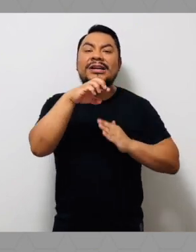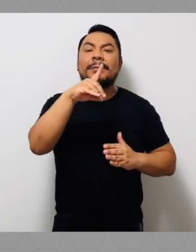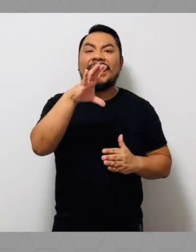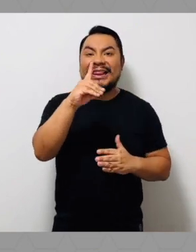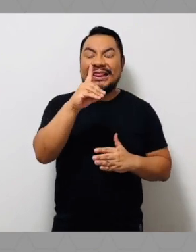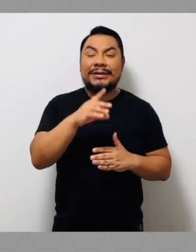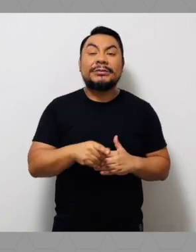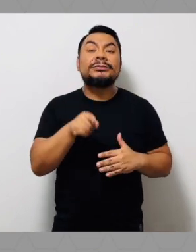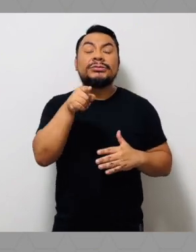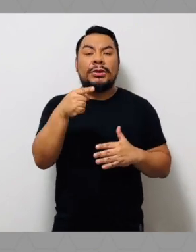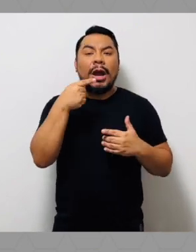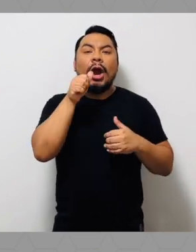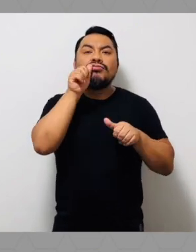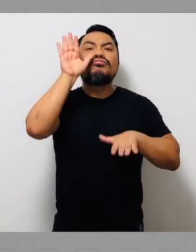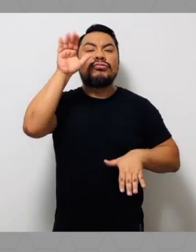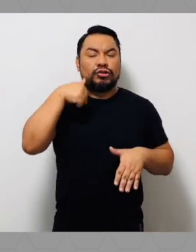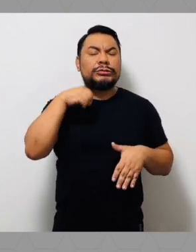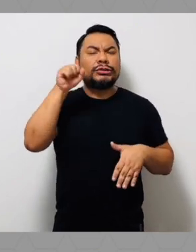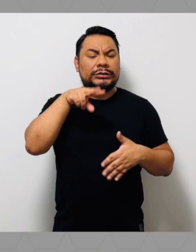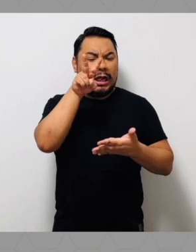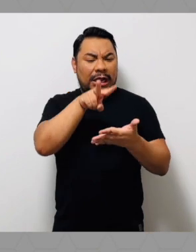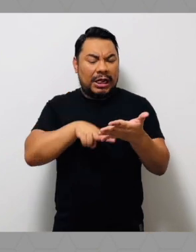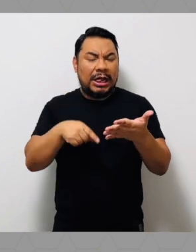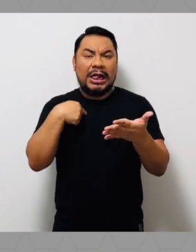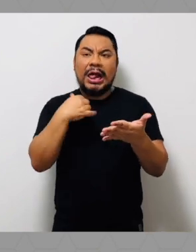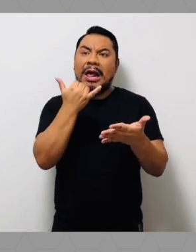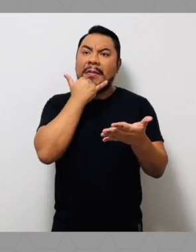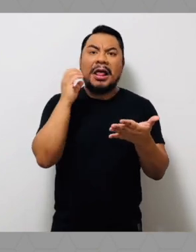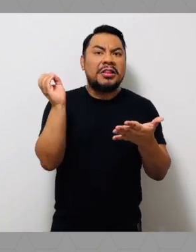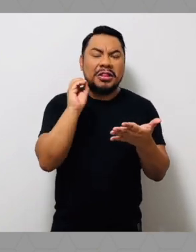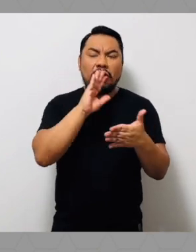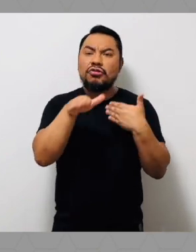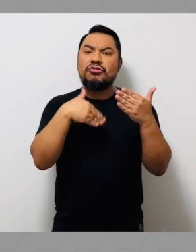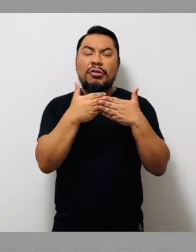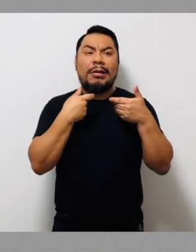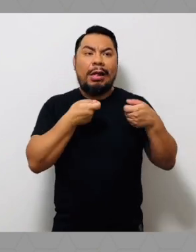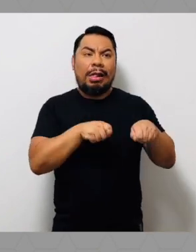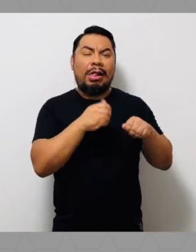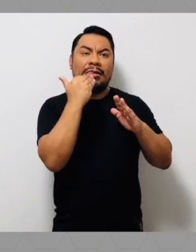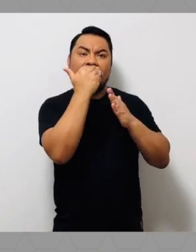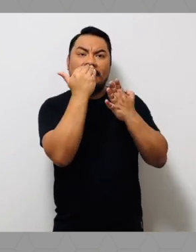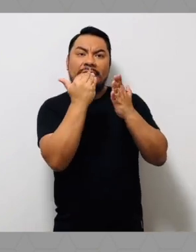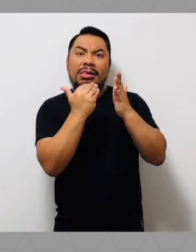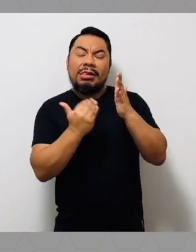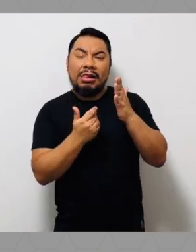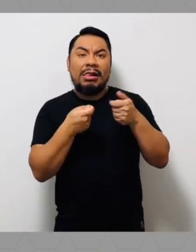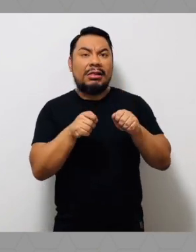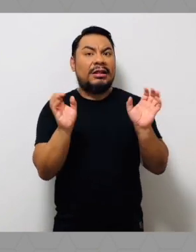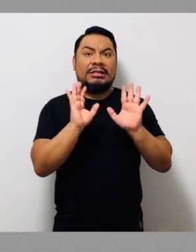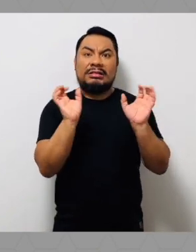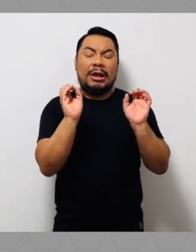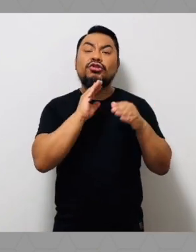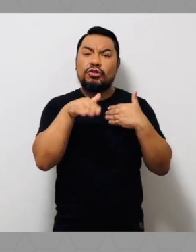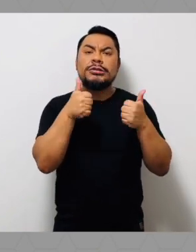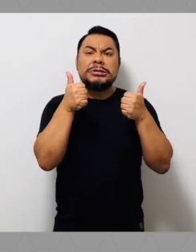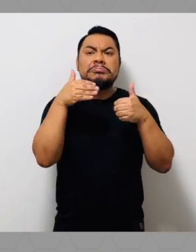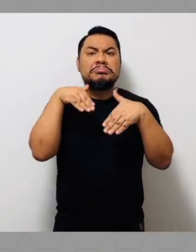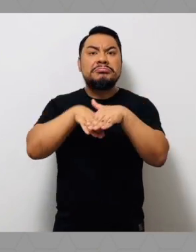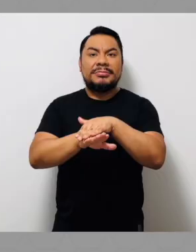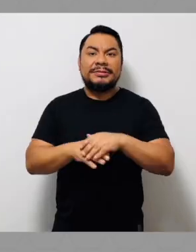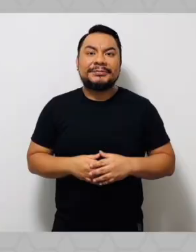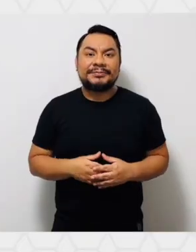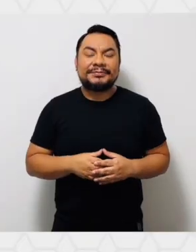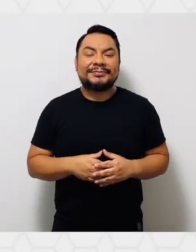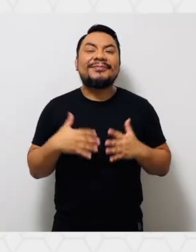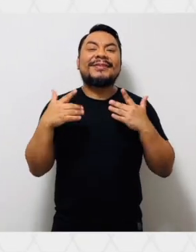técnico-productiva Reparet, declarando haber leído y no encontrarte inmerso en los impedimentos descritos en el artículo 14 de las bases del